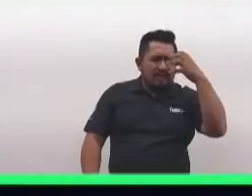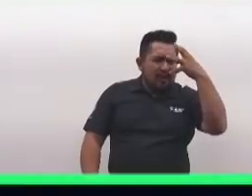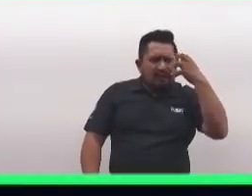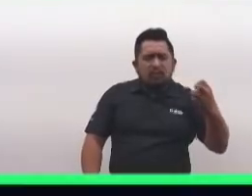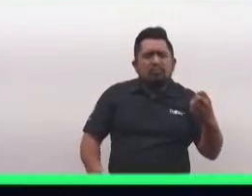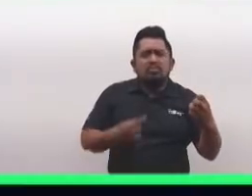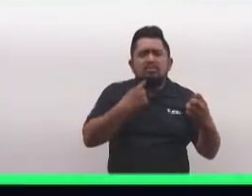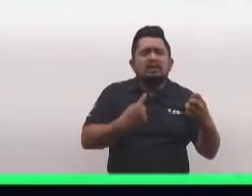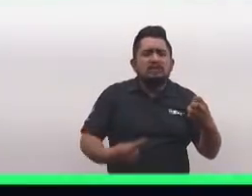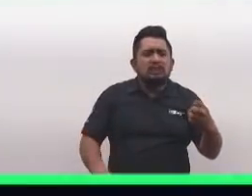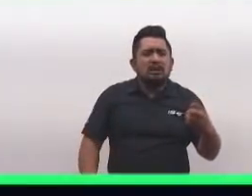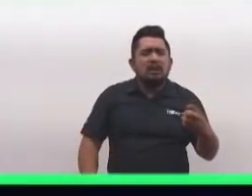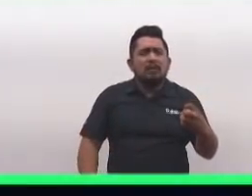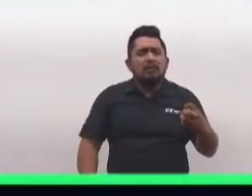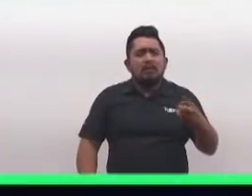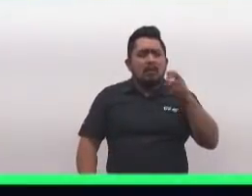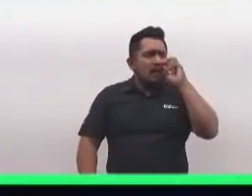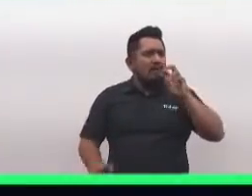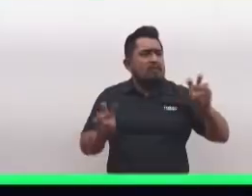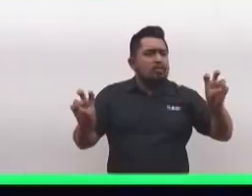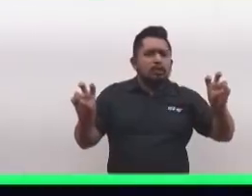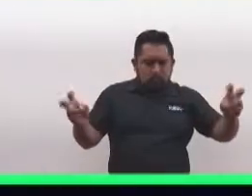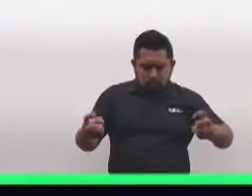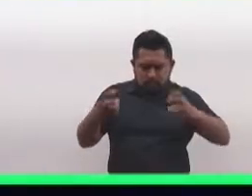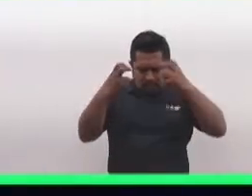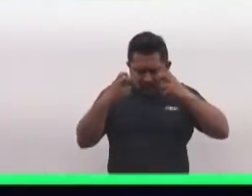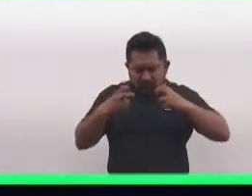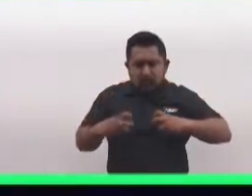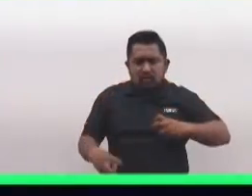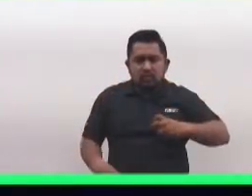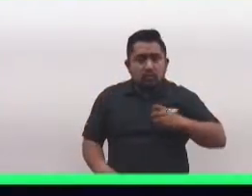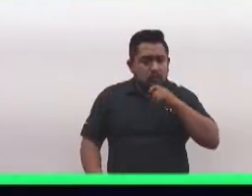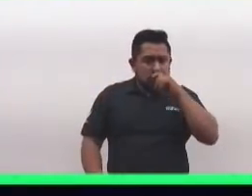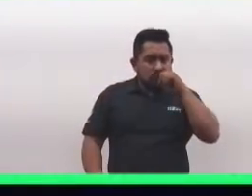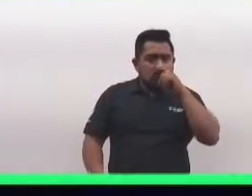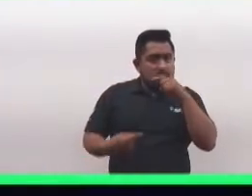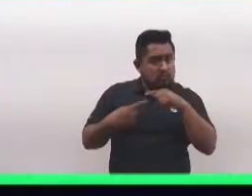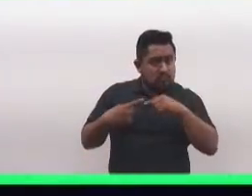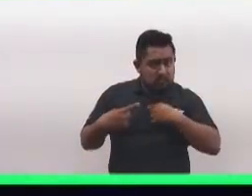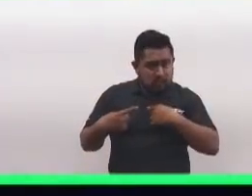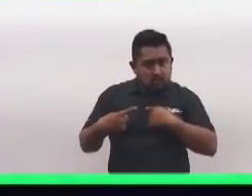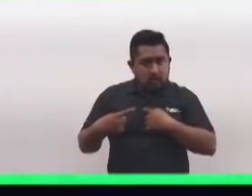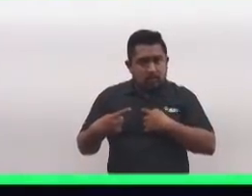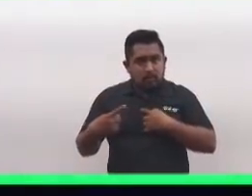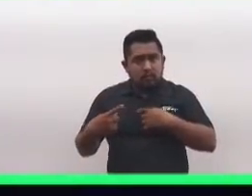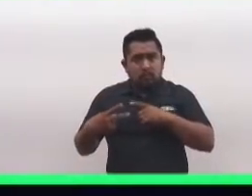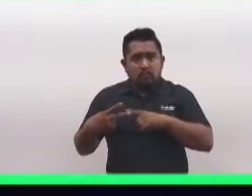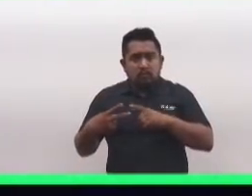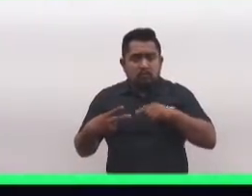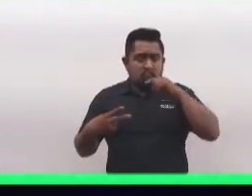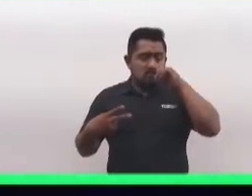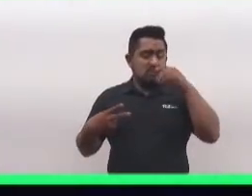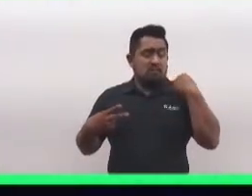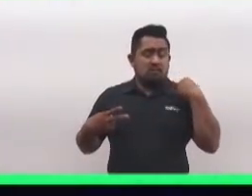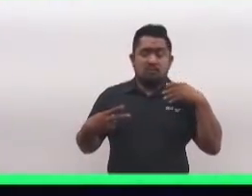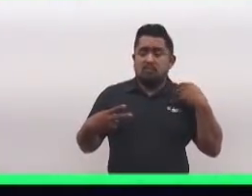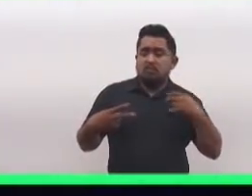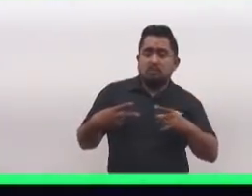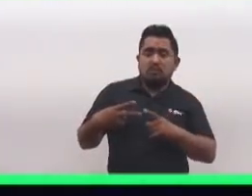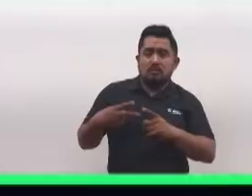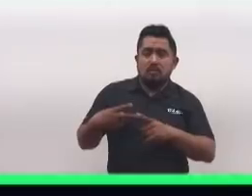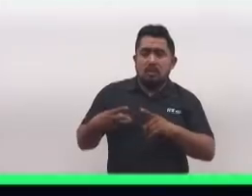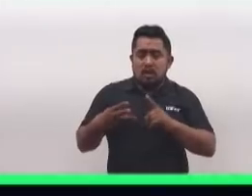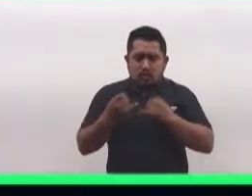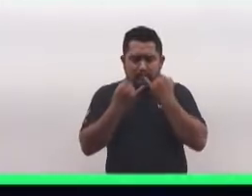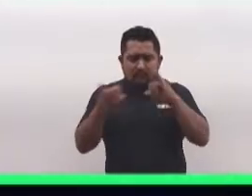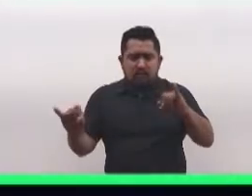enumeremos lo donde vemos para afuera vemos por adentro será nuestro orgullo será nuestra arrogancia será nuestra